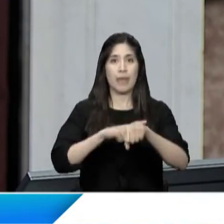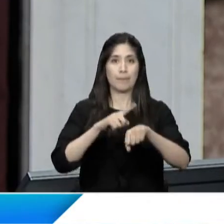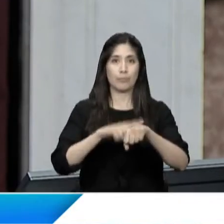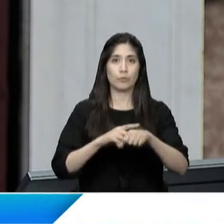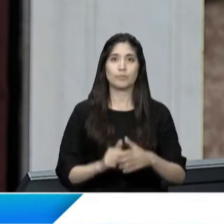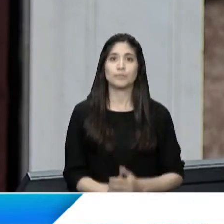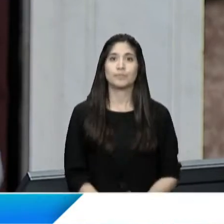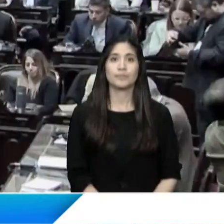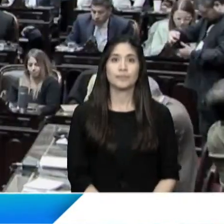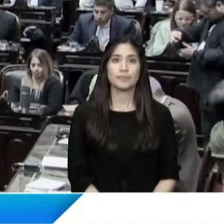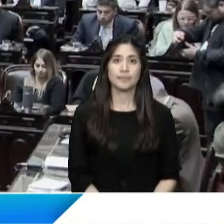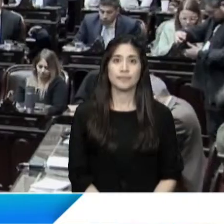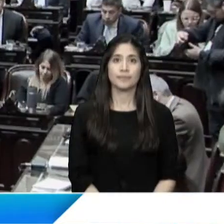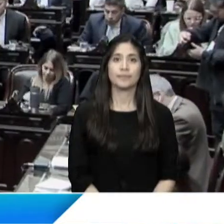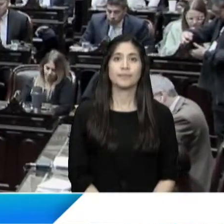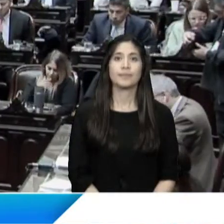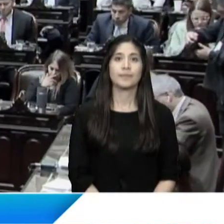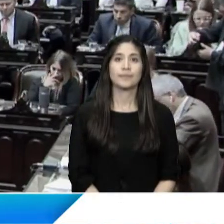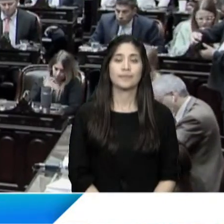Tiempo.